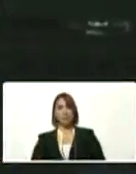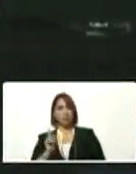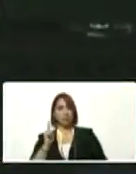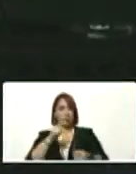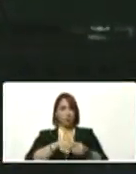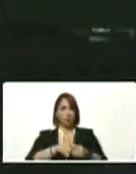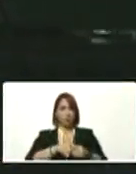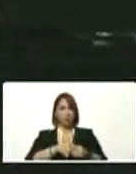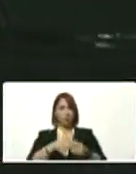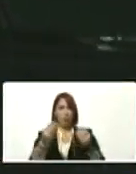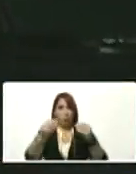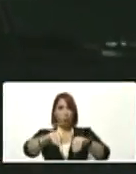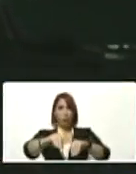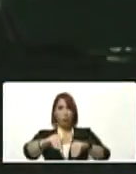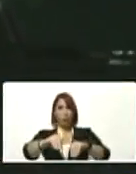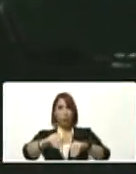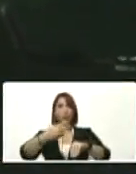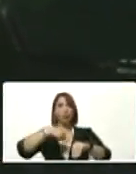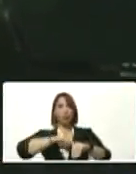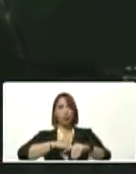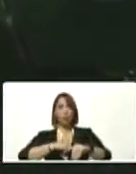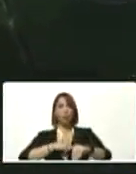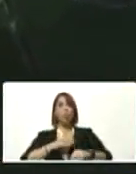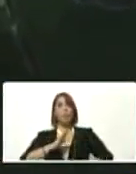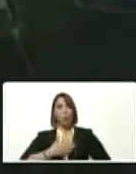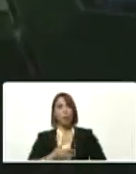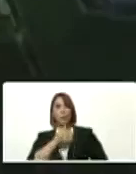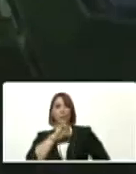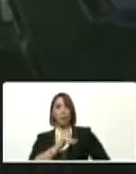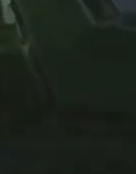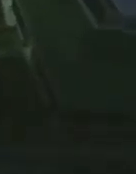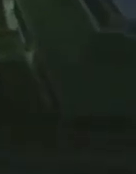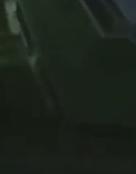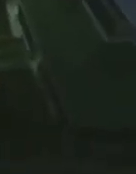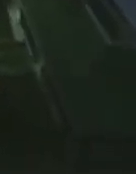este mapa de cooperación. Es lo que podemos ofrecer a ustedes a esta hora. Despedimos esta transmisión.